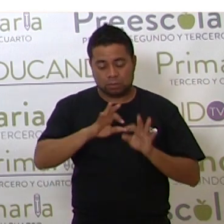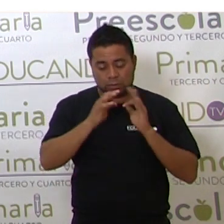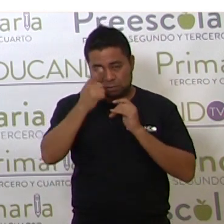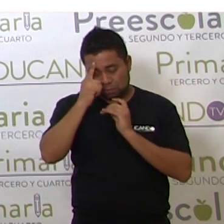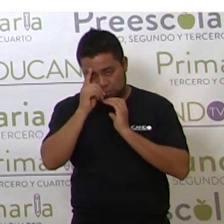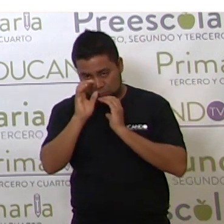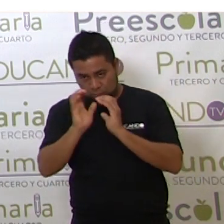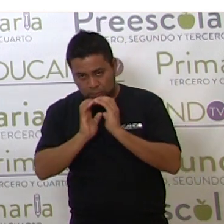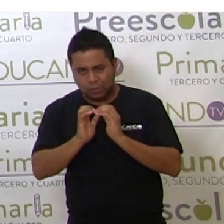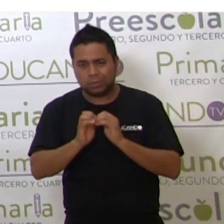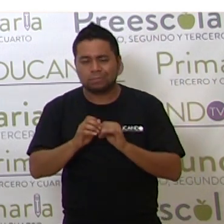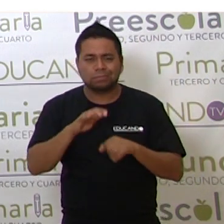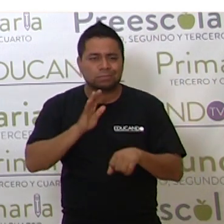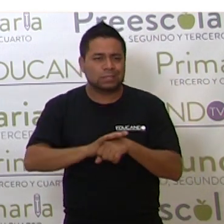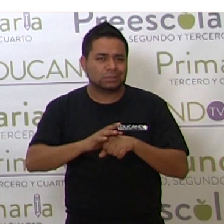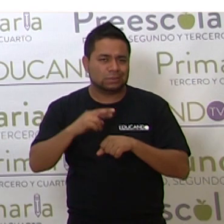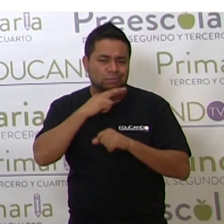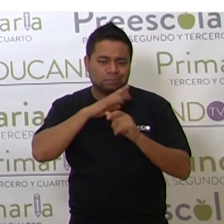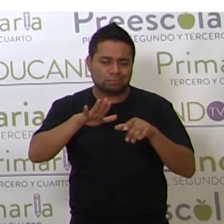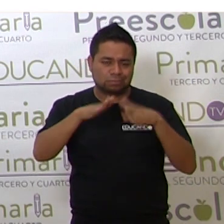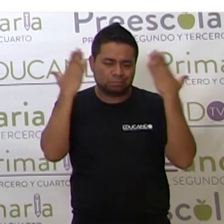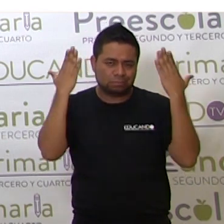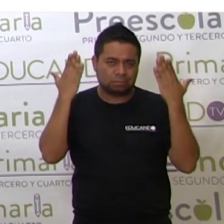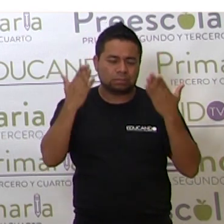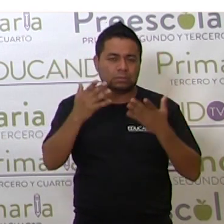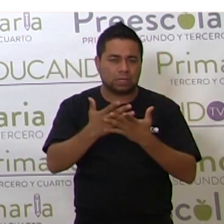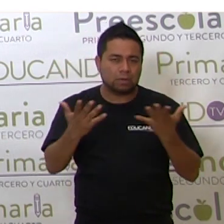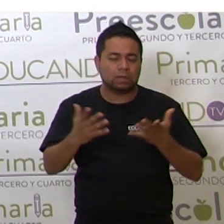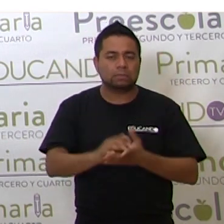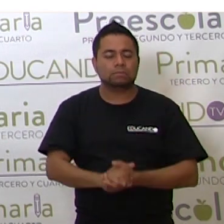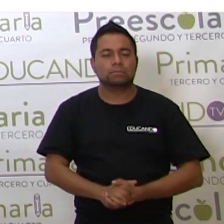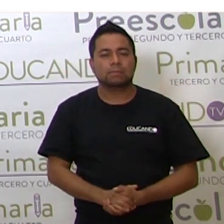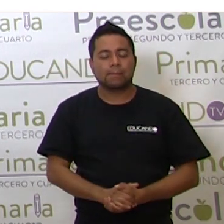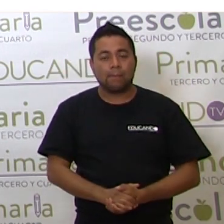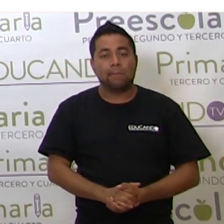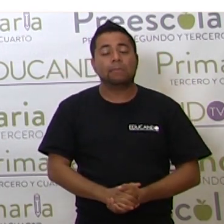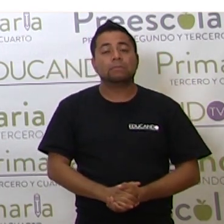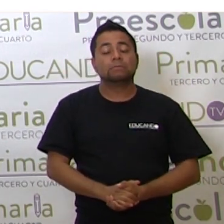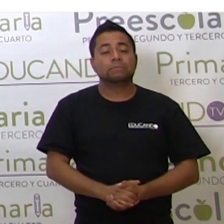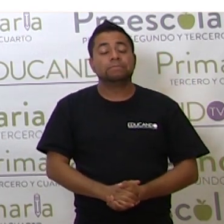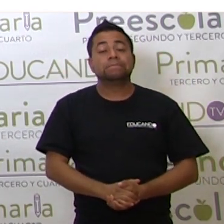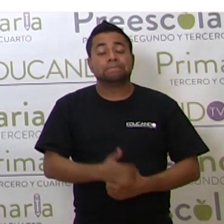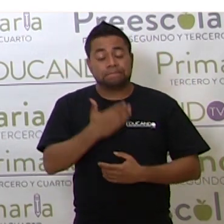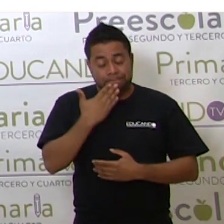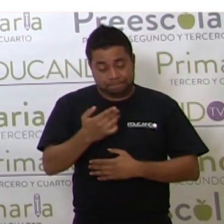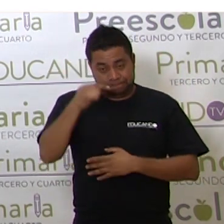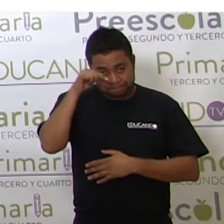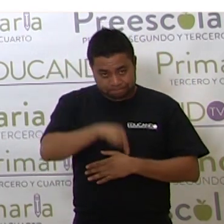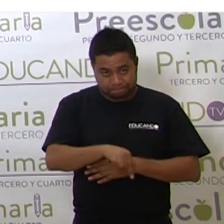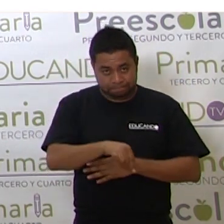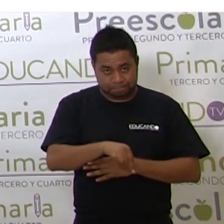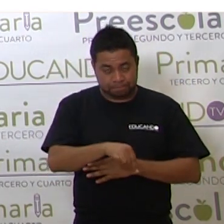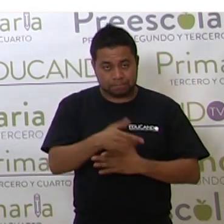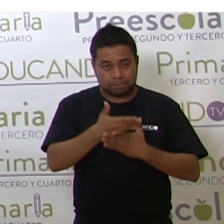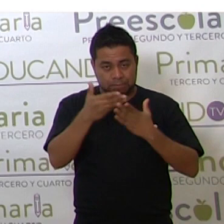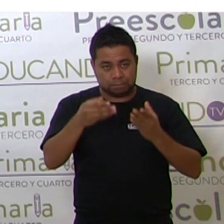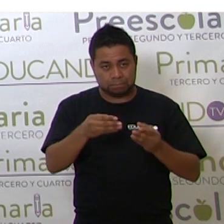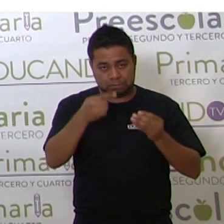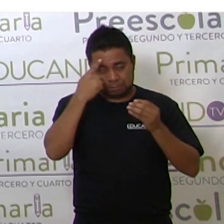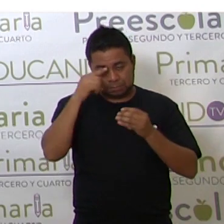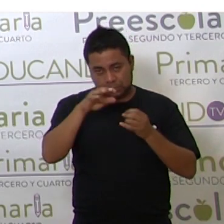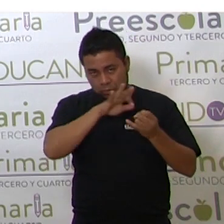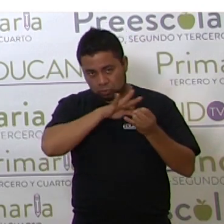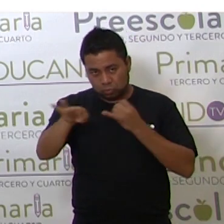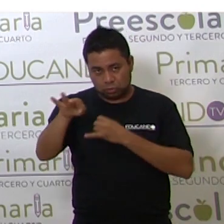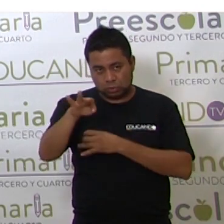que son más rápidos en la historia sí bueno de aquí entonces vamos a pasar a la última